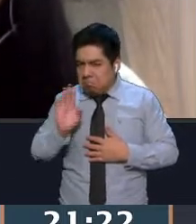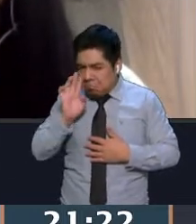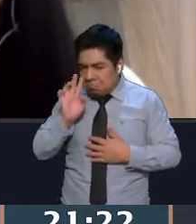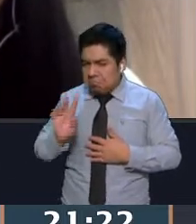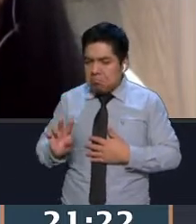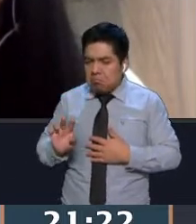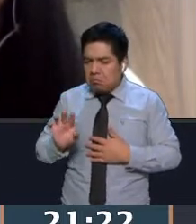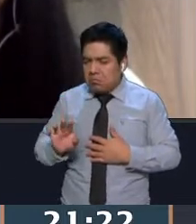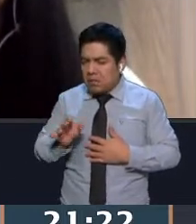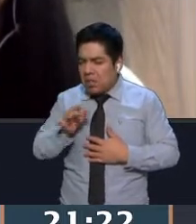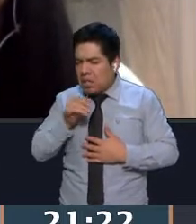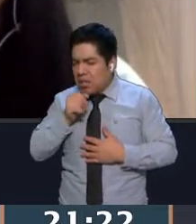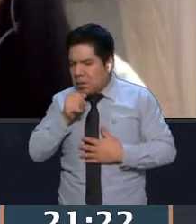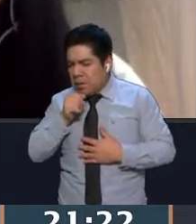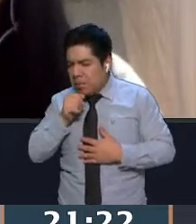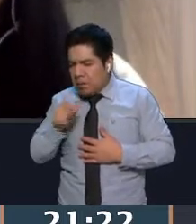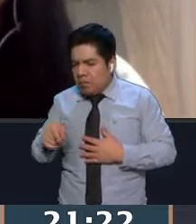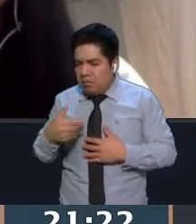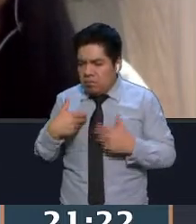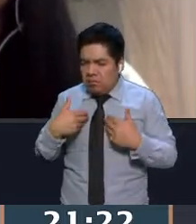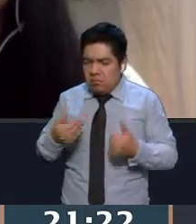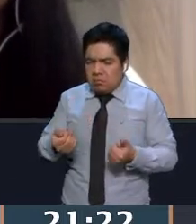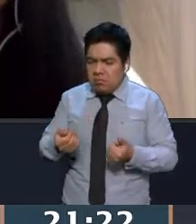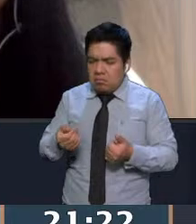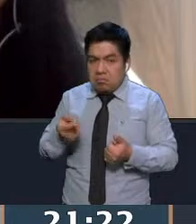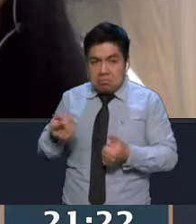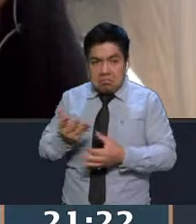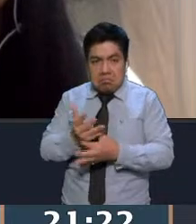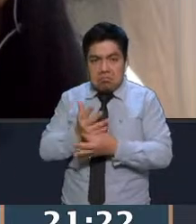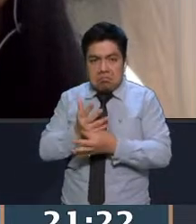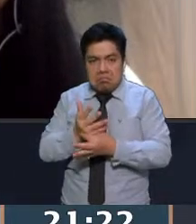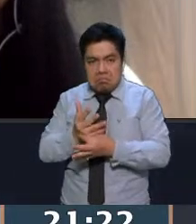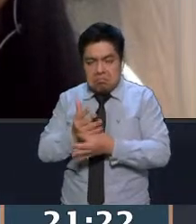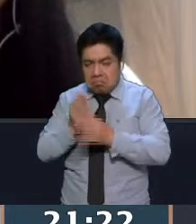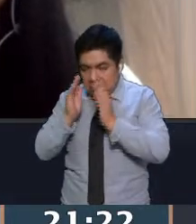de entender al periodismo es que, pues tú lo dices, orientan